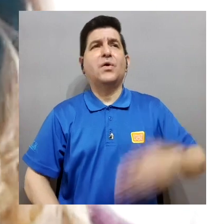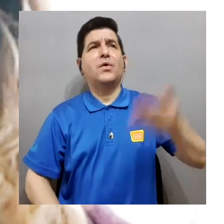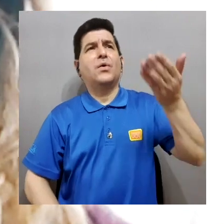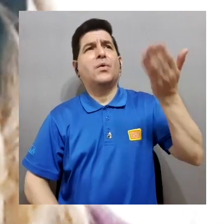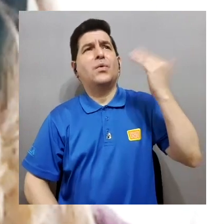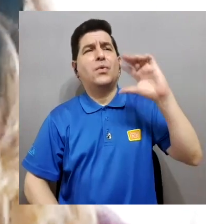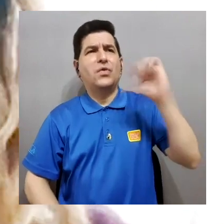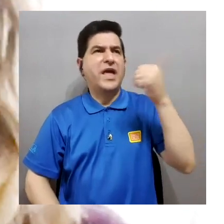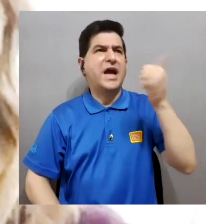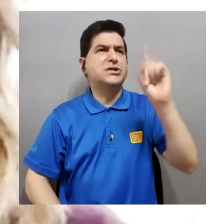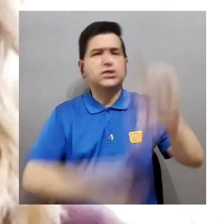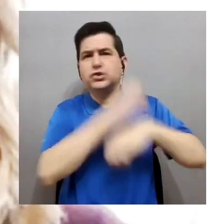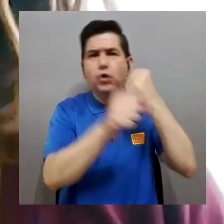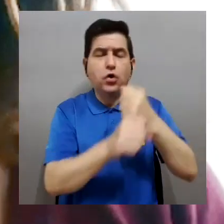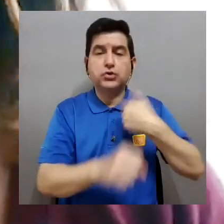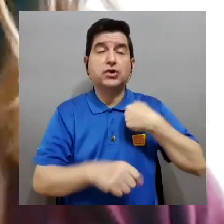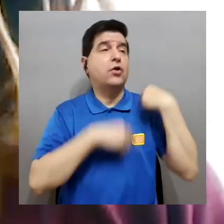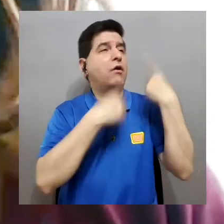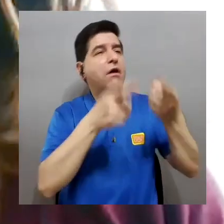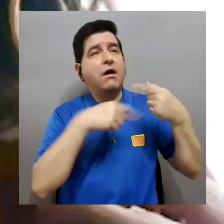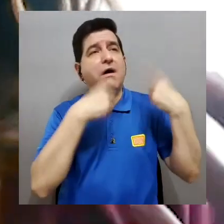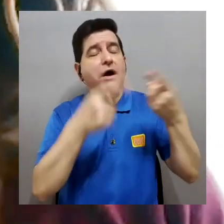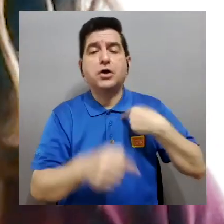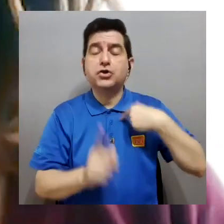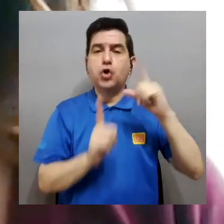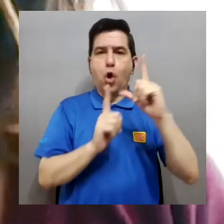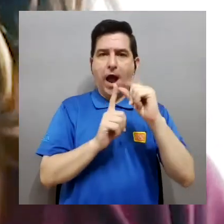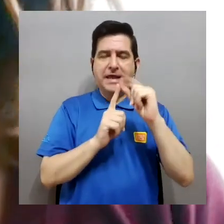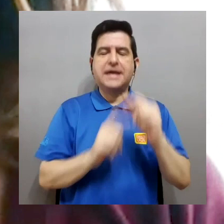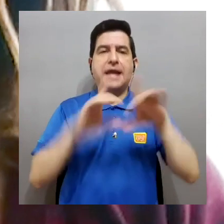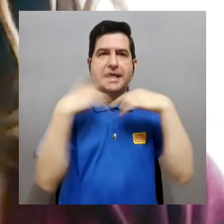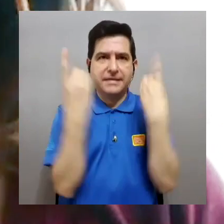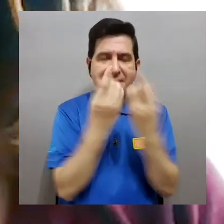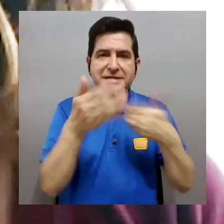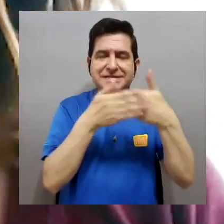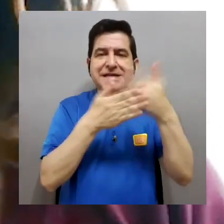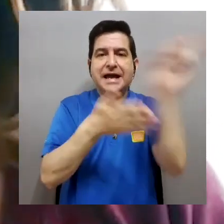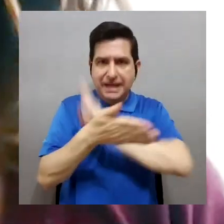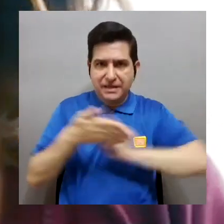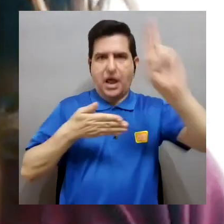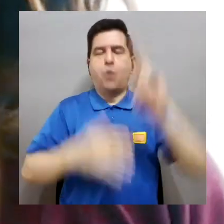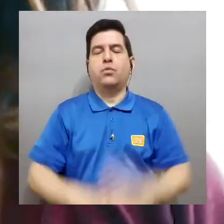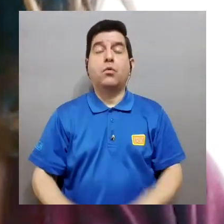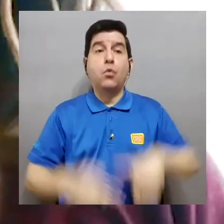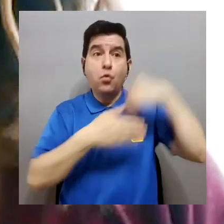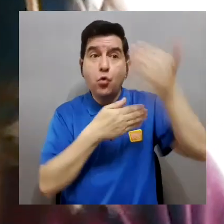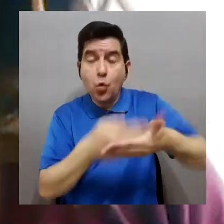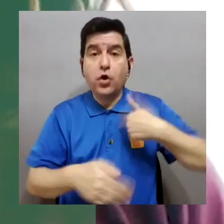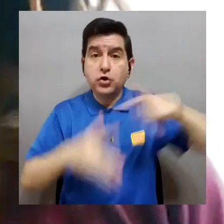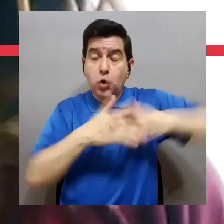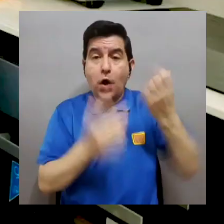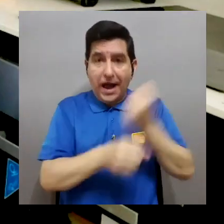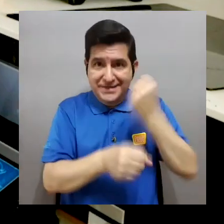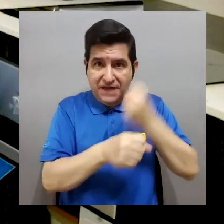desde hace como 10, 11 años, para no estar viajando, alquilé un apartamento cerca de la universidad y luego de eso, cuando